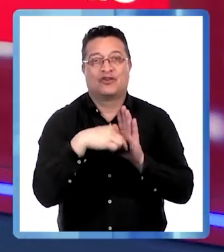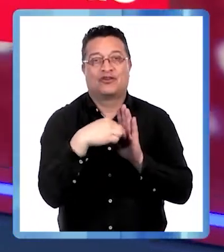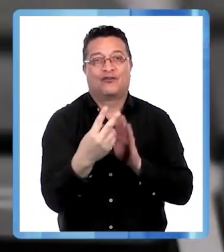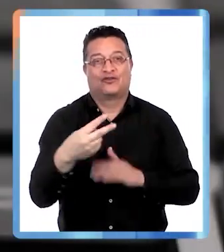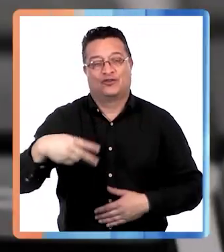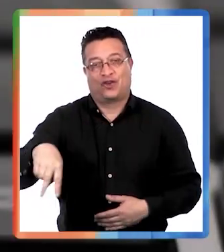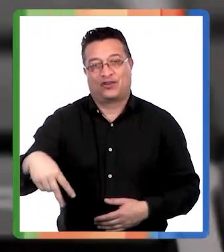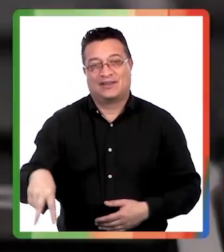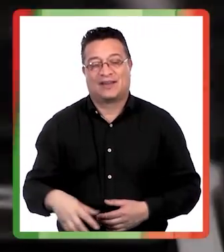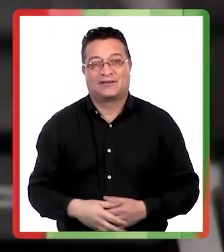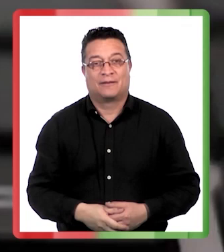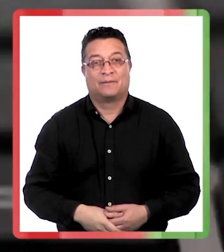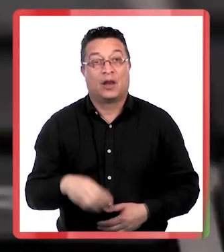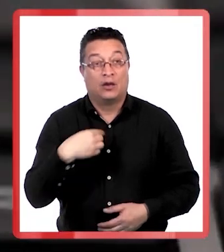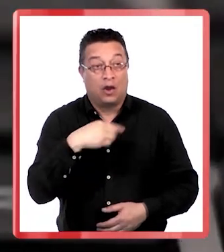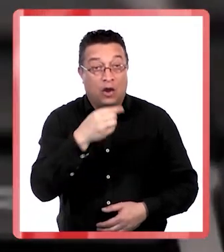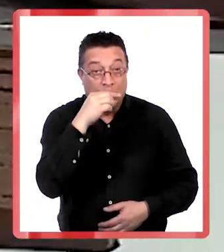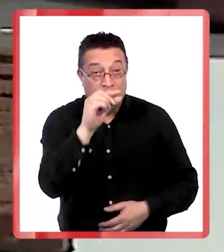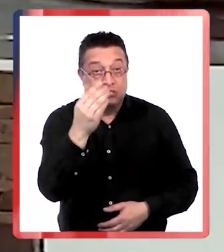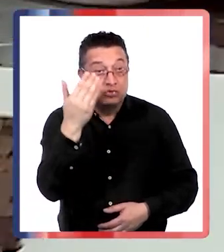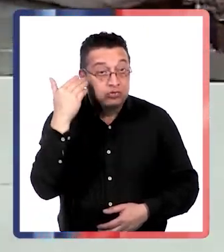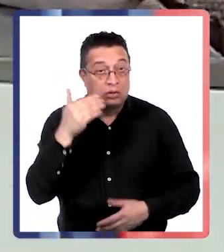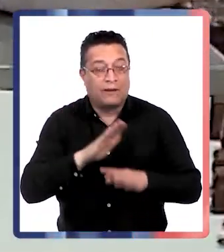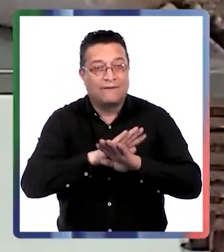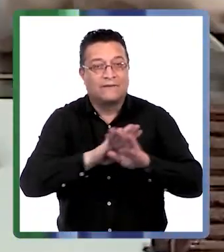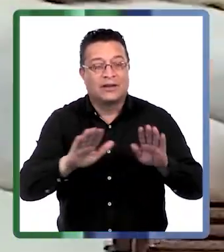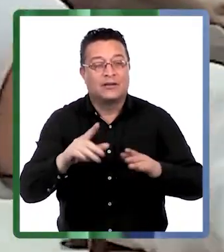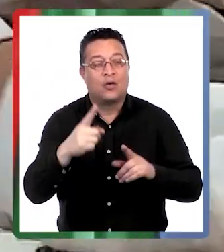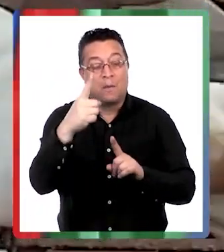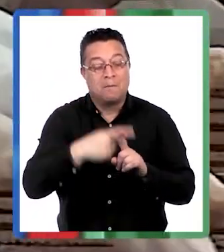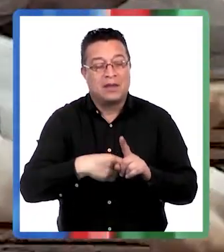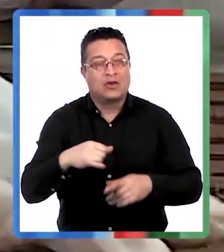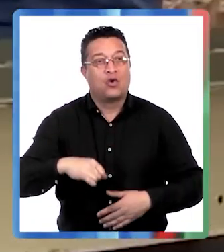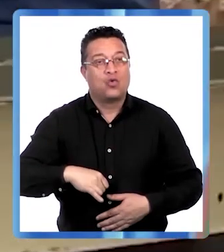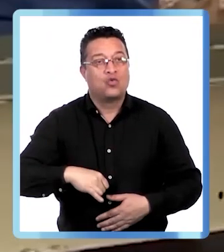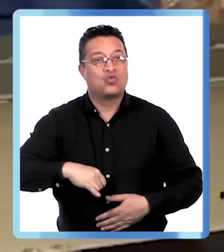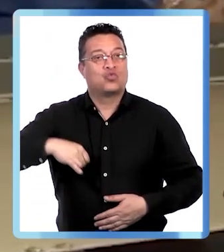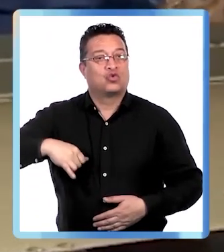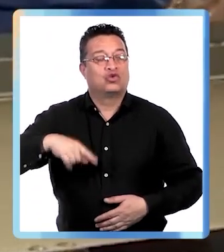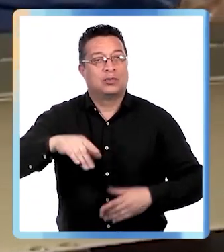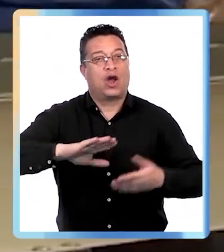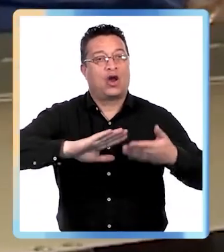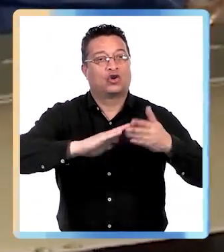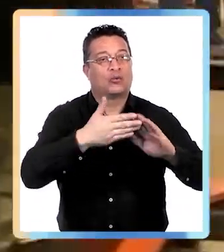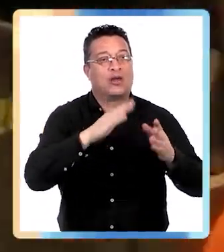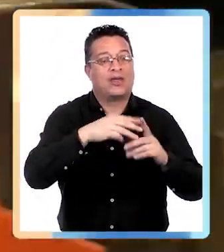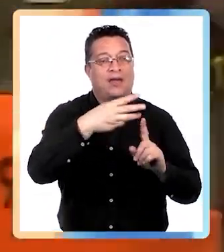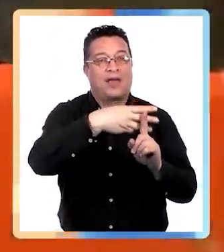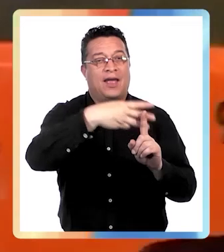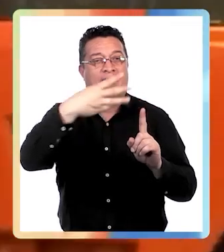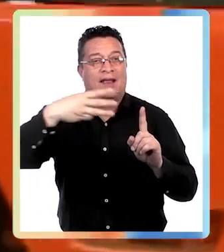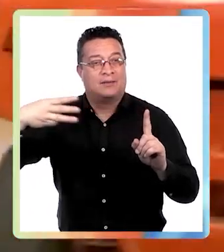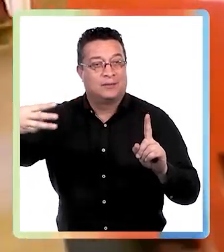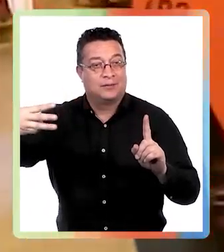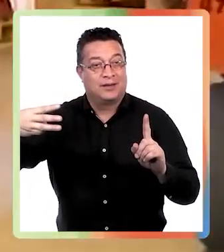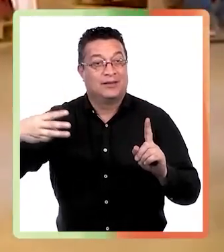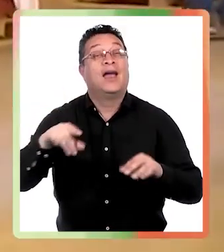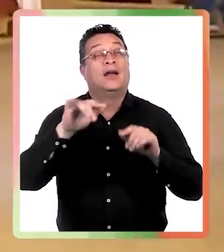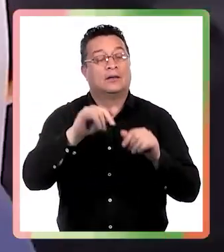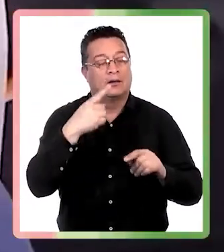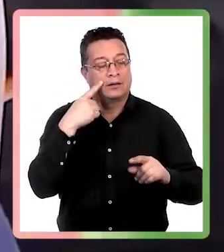Portavoz Noticias. A solo días de que finalice el mes del orgullo emblemático para la comunidad